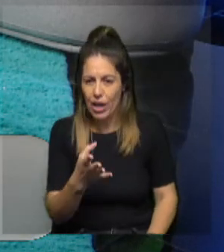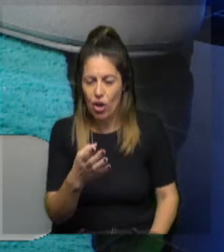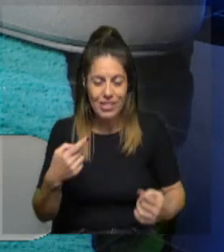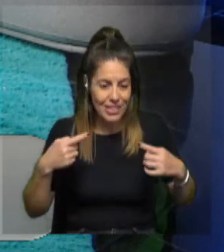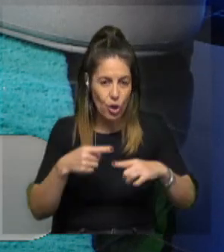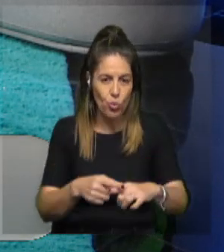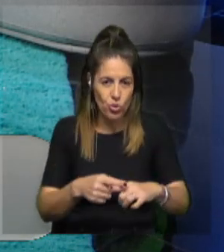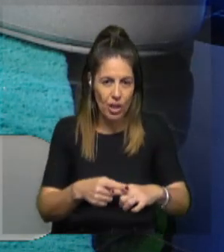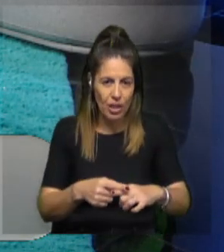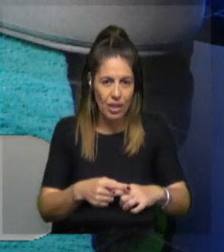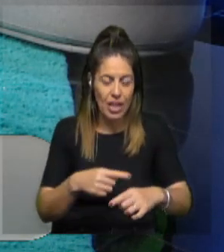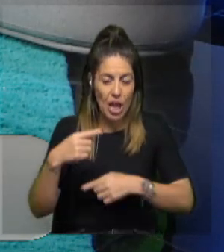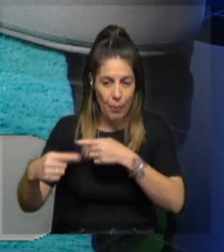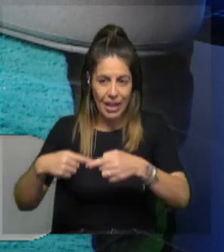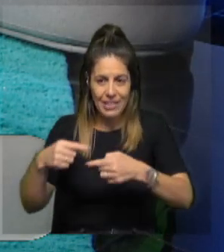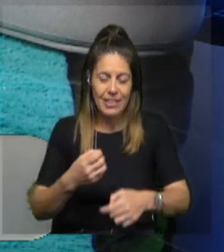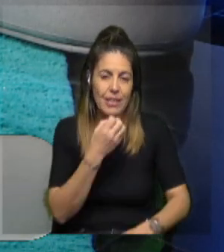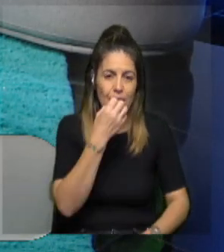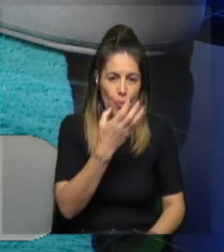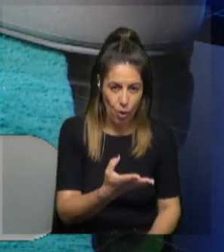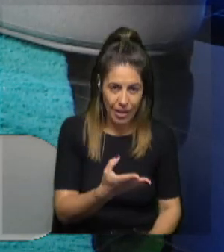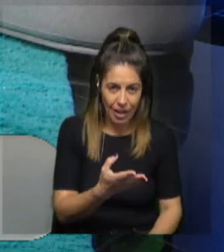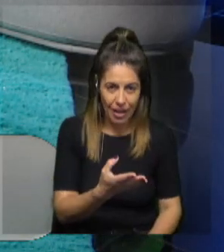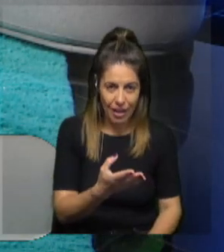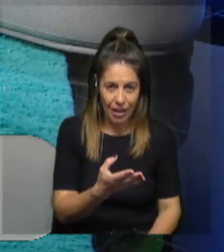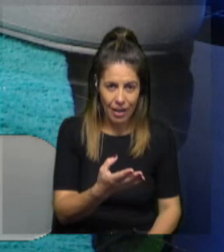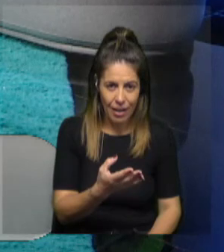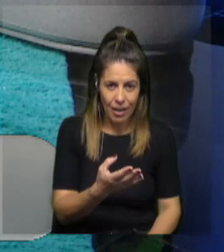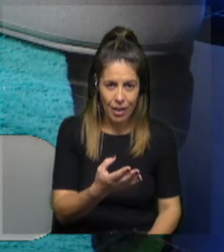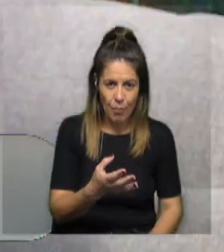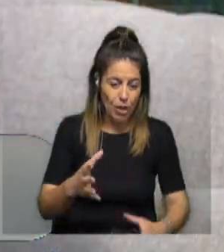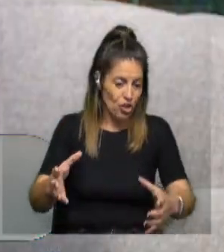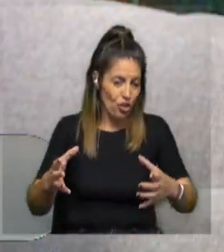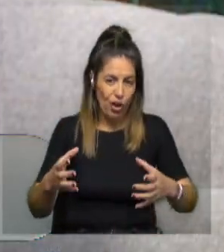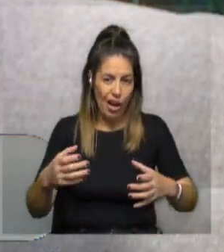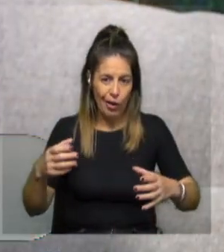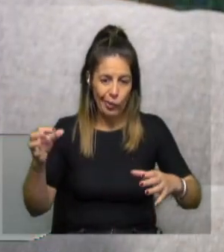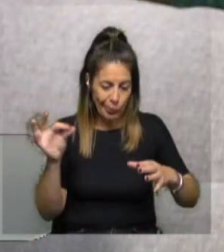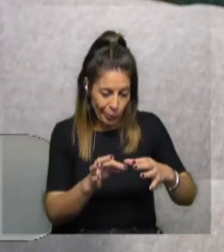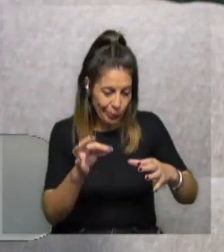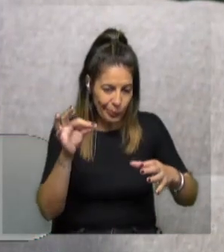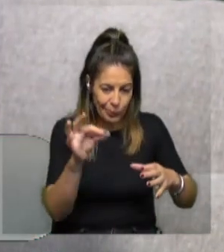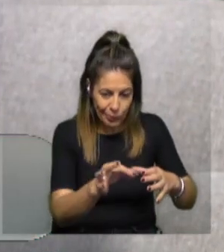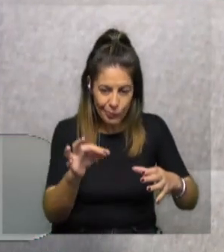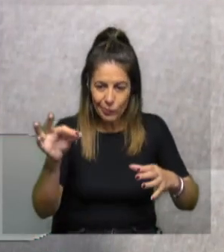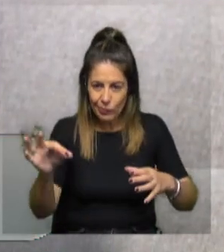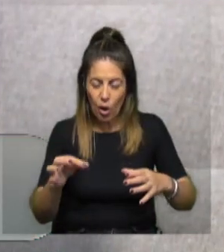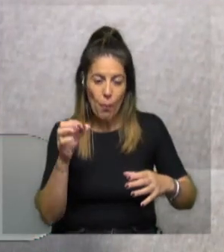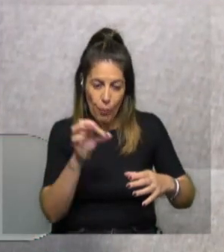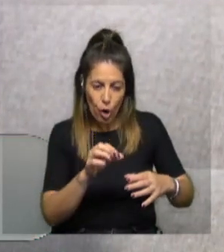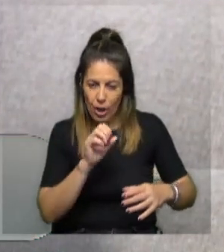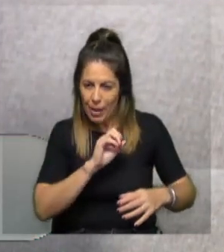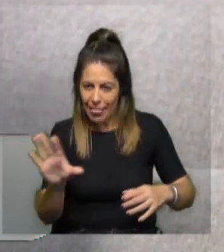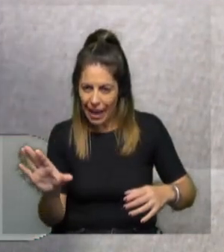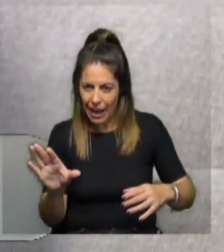cruzan y van a dar descendencia buena. Mejor. En teoría, buena. Pero no, yo no agarro una pipeta y digo, voy a ponerle un poco de maldad a